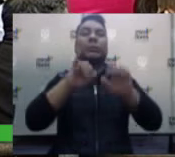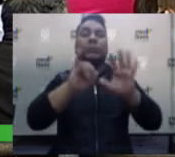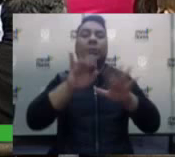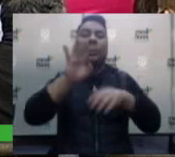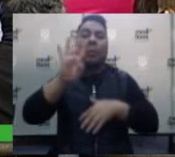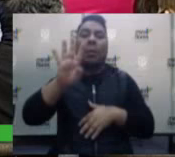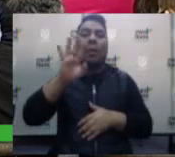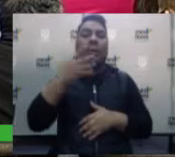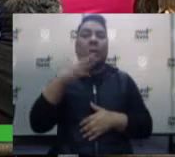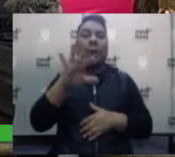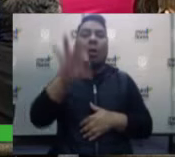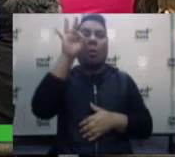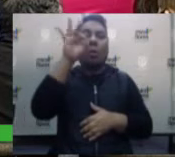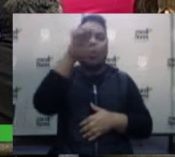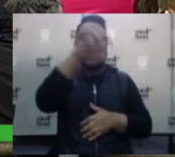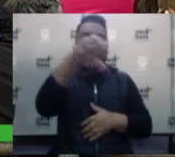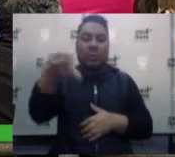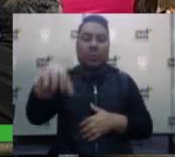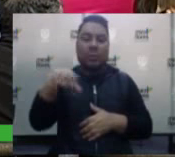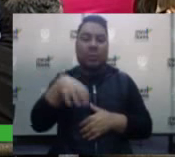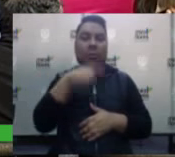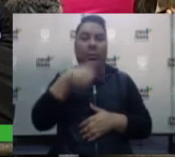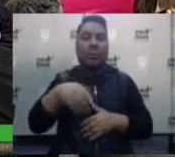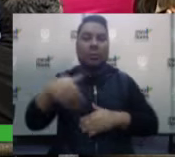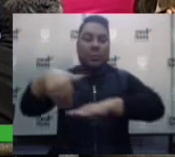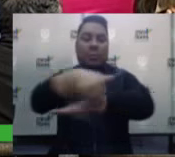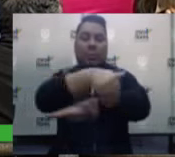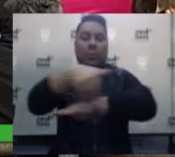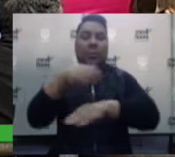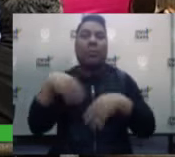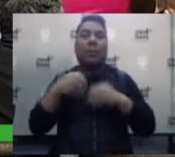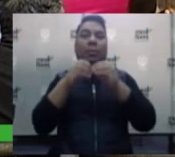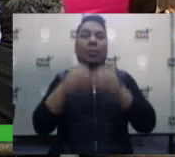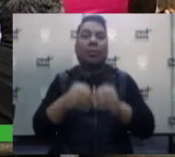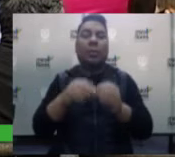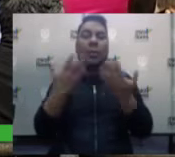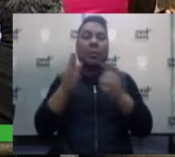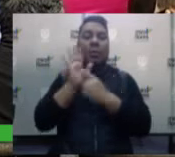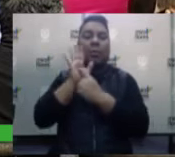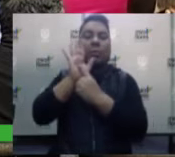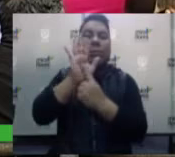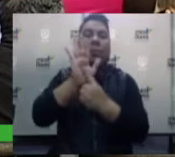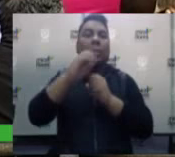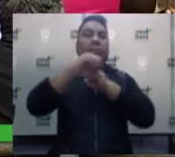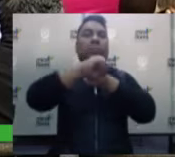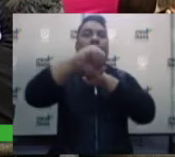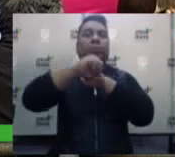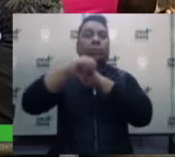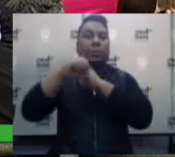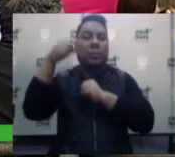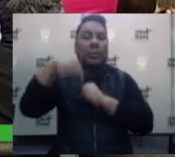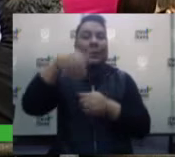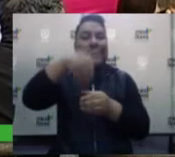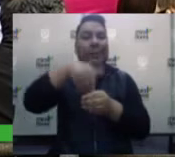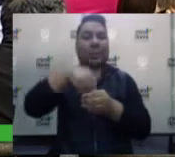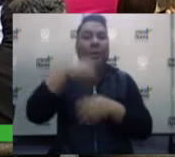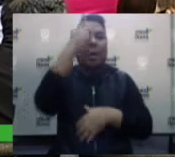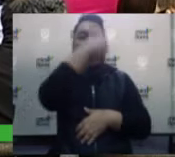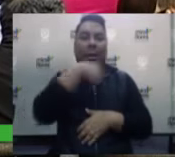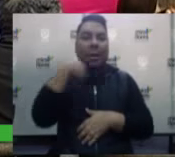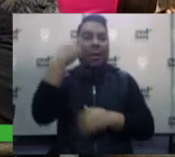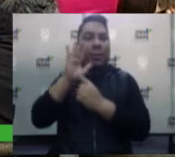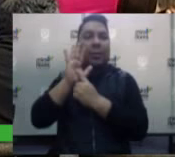94 ubicaciones en el distrito con vías en bermas centrales para la instalación de paneles y propaganda electoral. Y en el